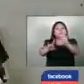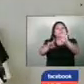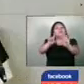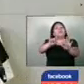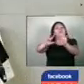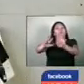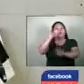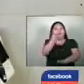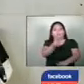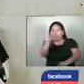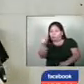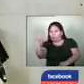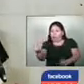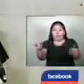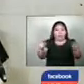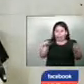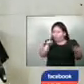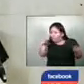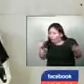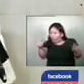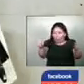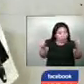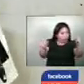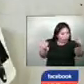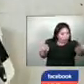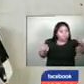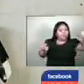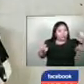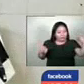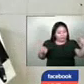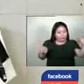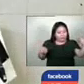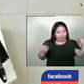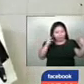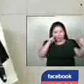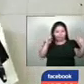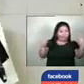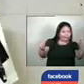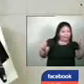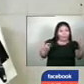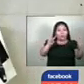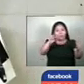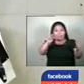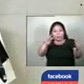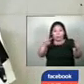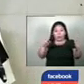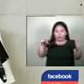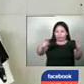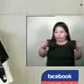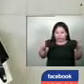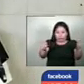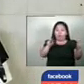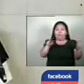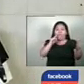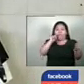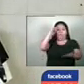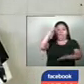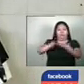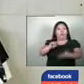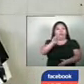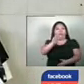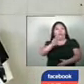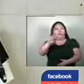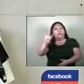que si lo comparamos con el año 2020 y el 2021 ha habido esa reducción de 240